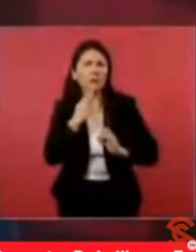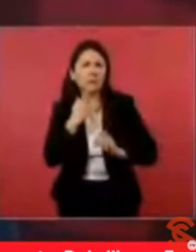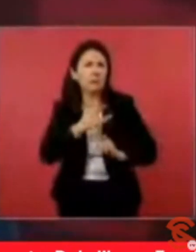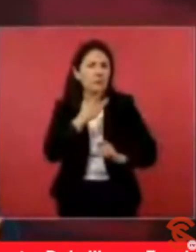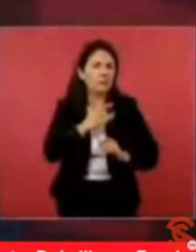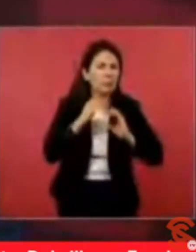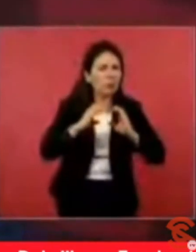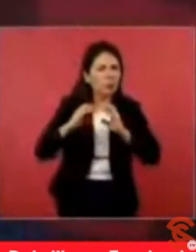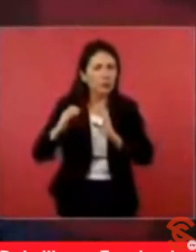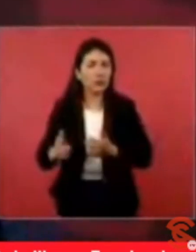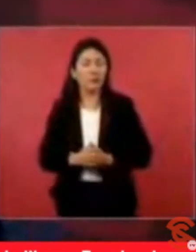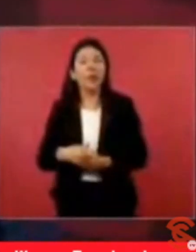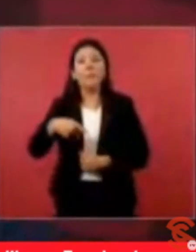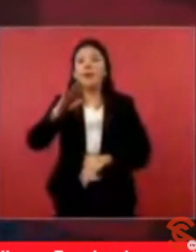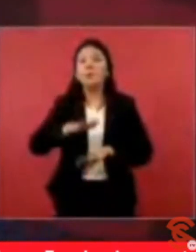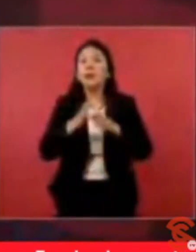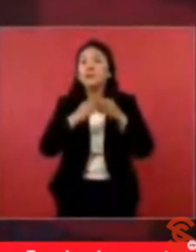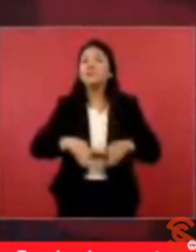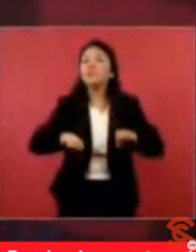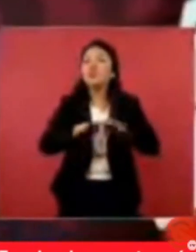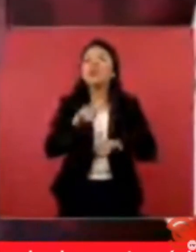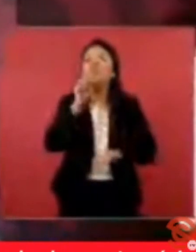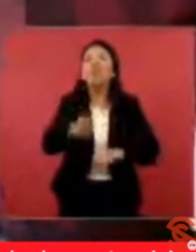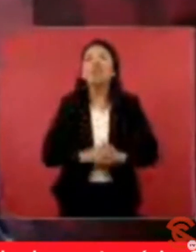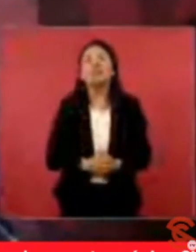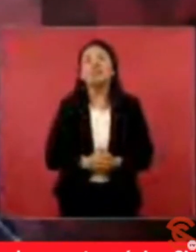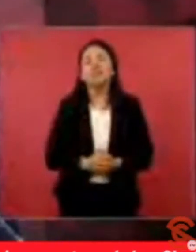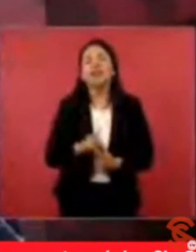Pero lo más importante es la dignidad.